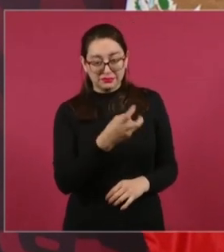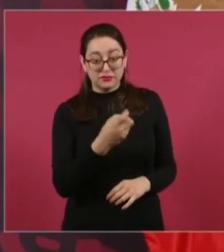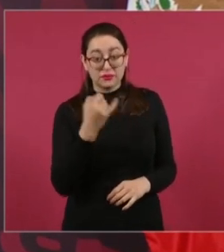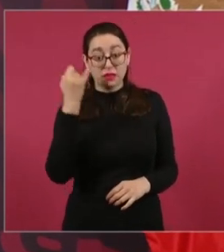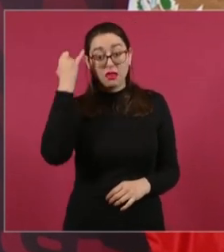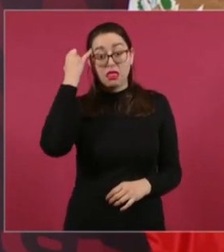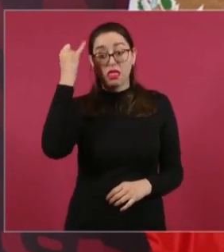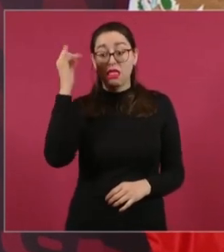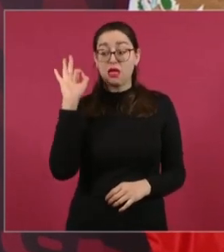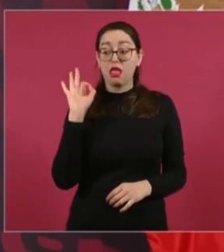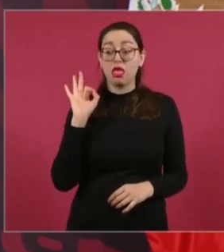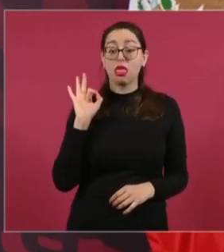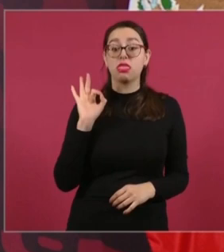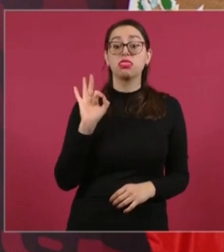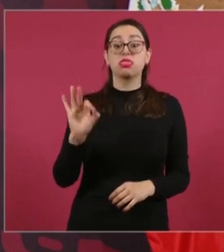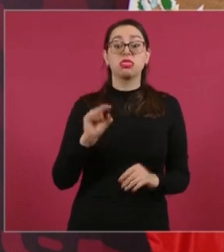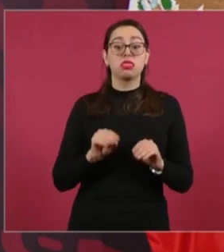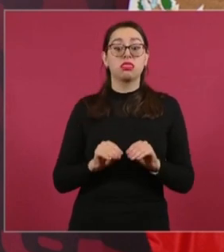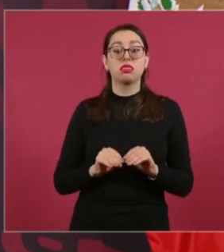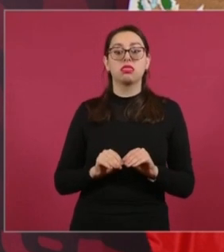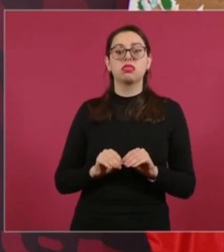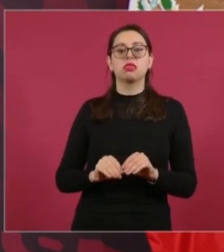calumniar.